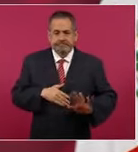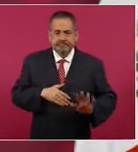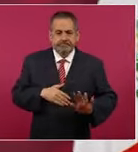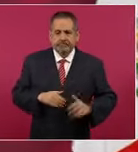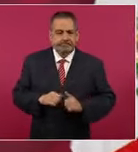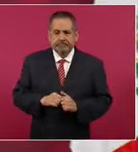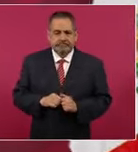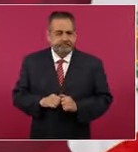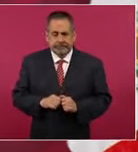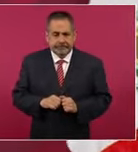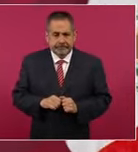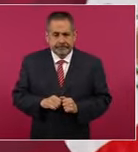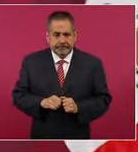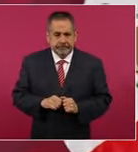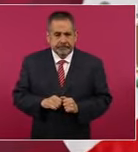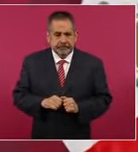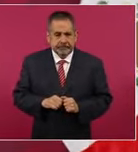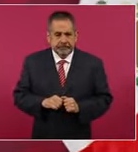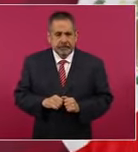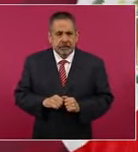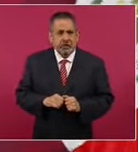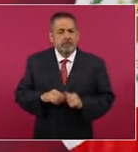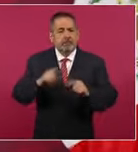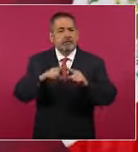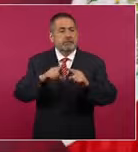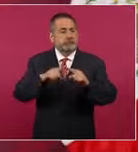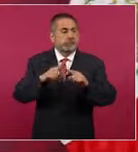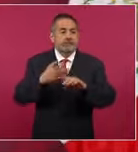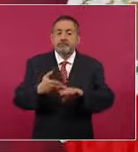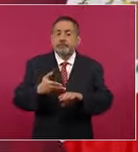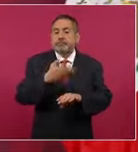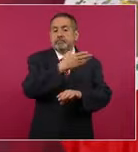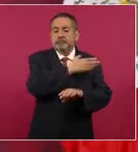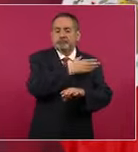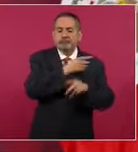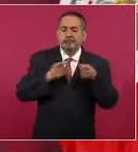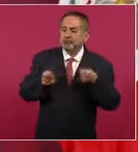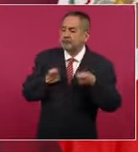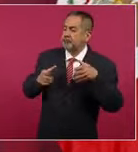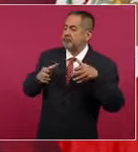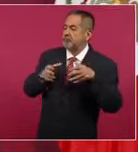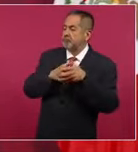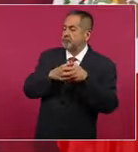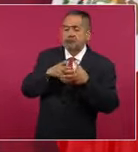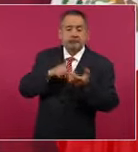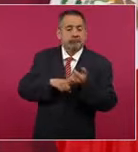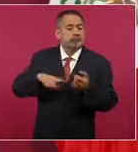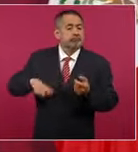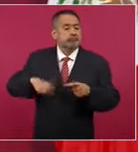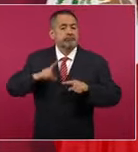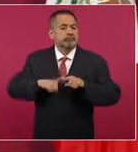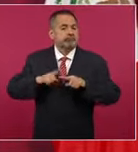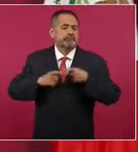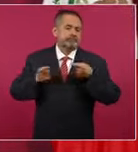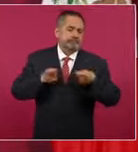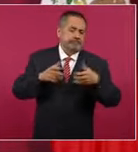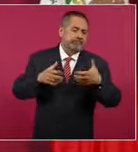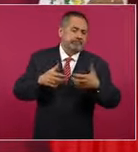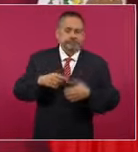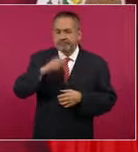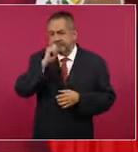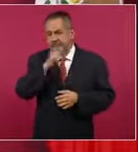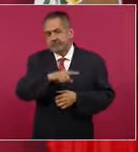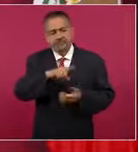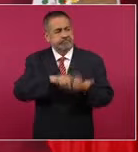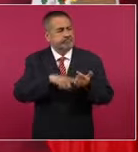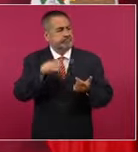¿Quiénes eran, pues, los que dominaban en el gobierno? Pues los